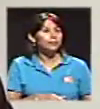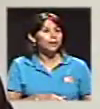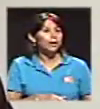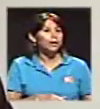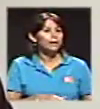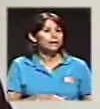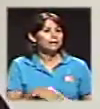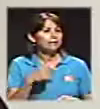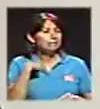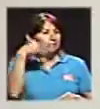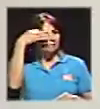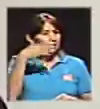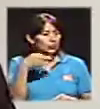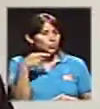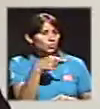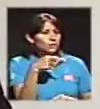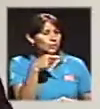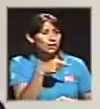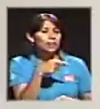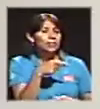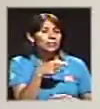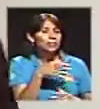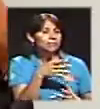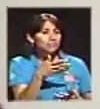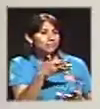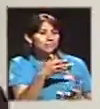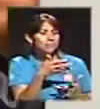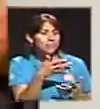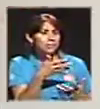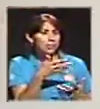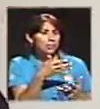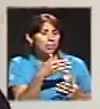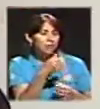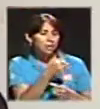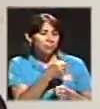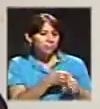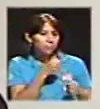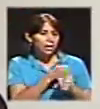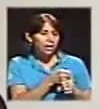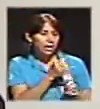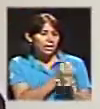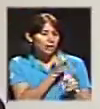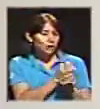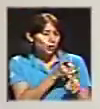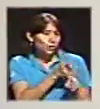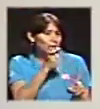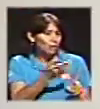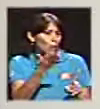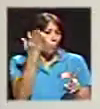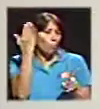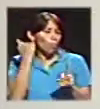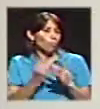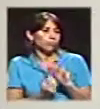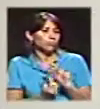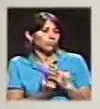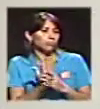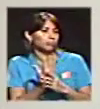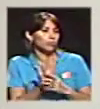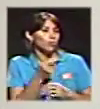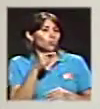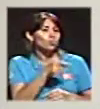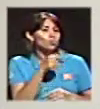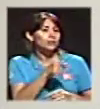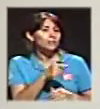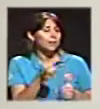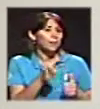Si mi memoria no me engaña, usted ha estado en la institución desde que se creó. Usted fue brevemente